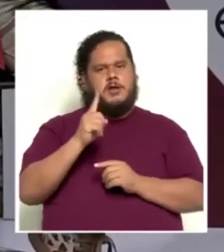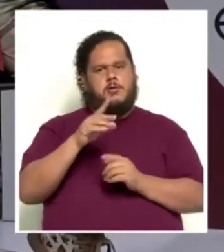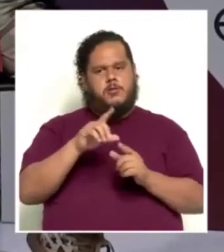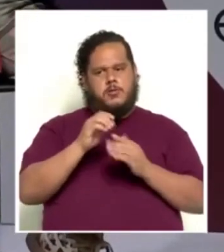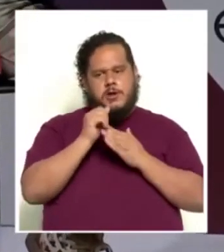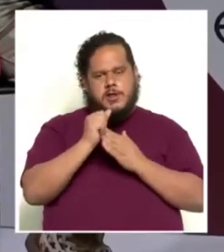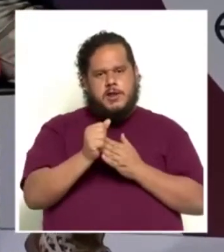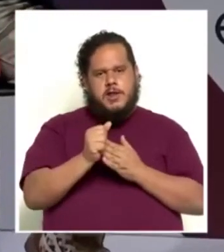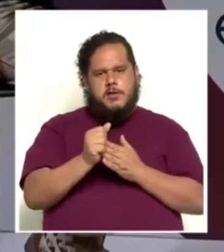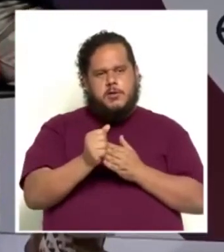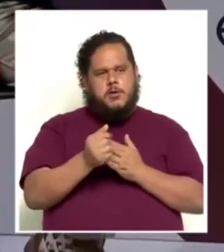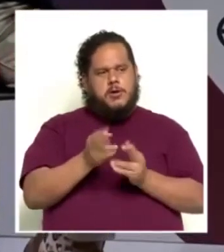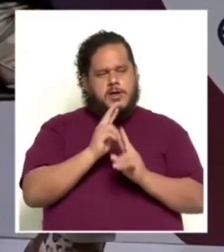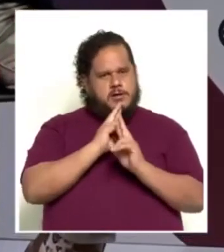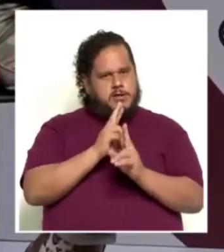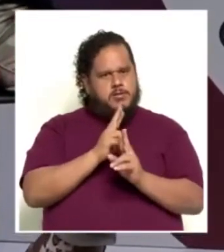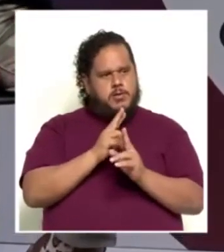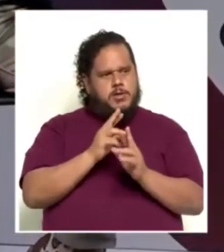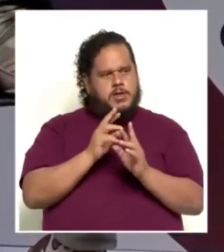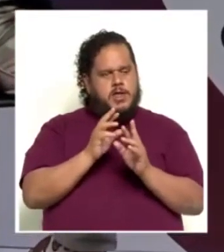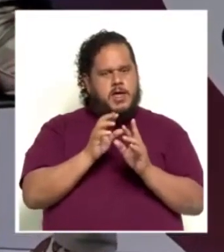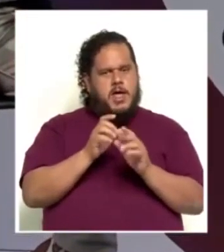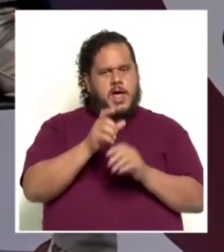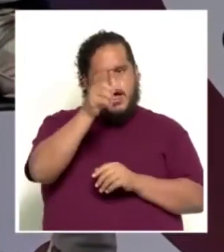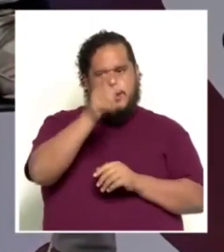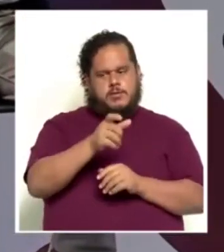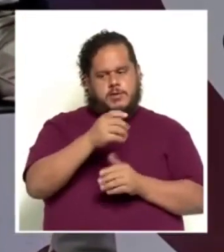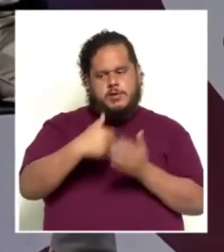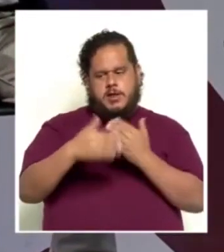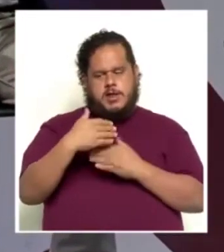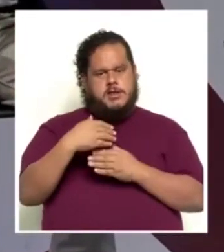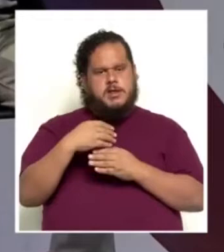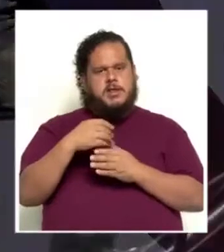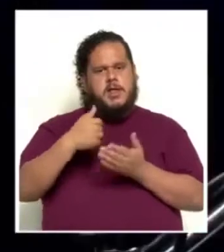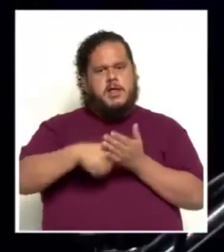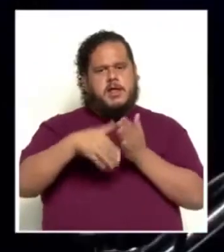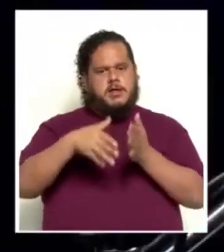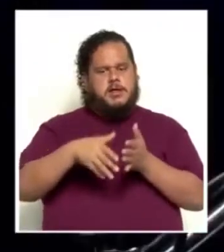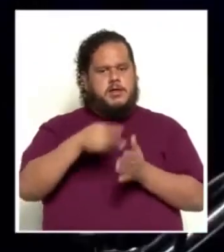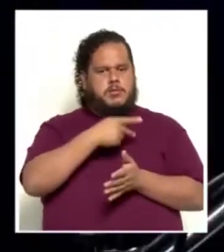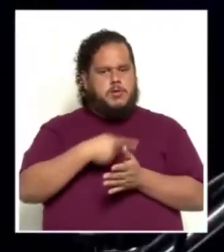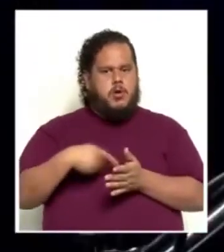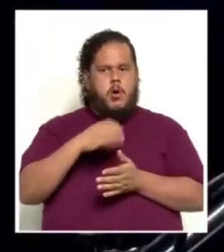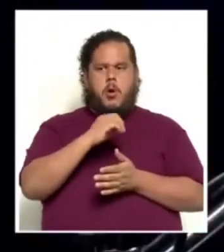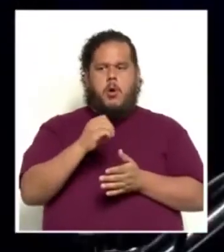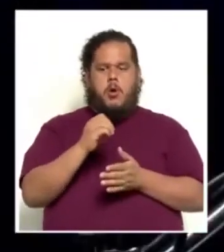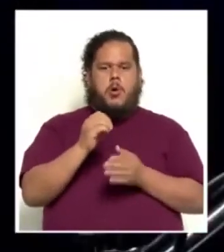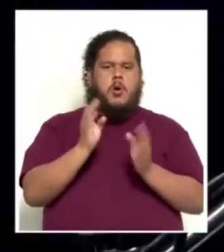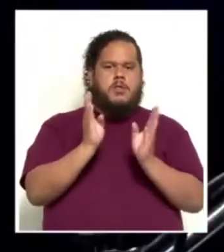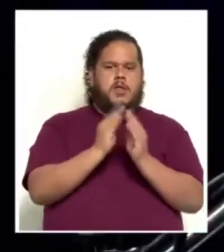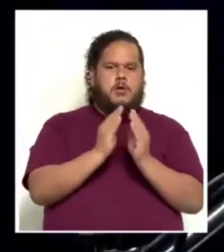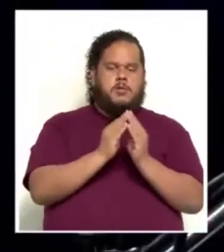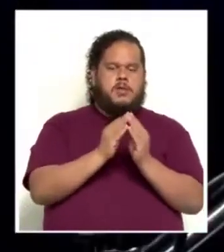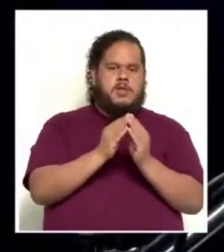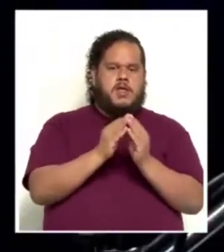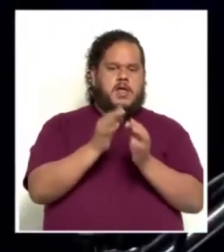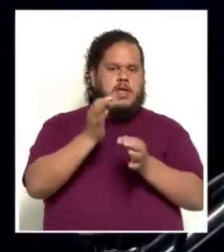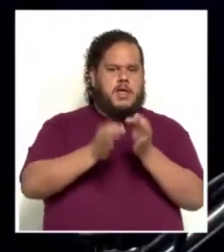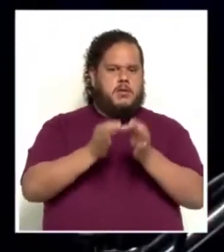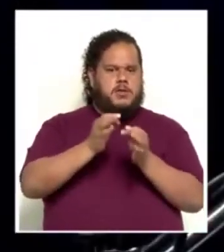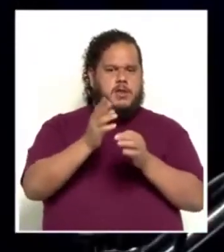que responde a la figura de la ex candidata presidencial o del comité ejecutivo del partido.